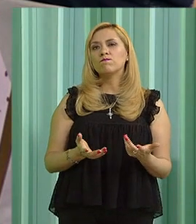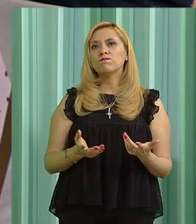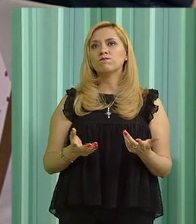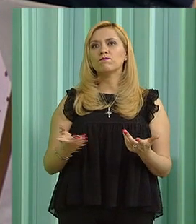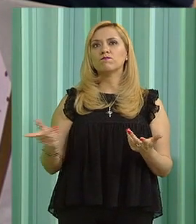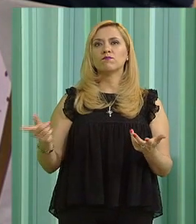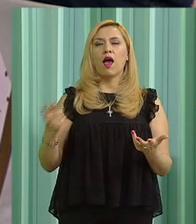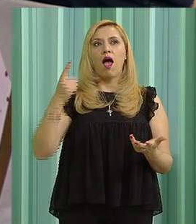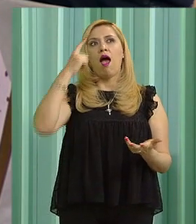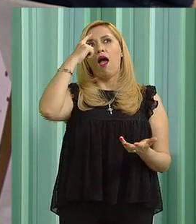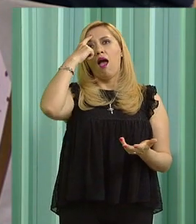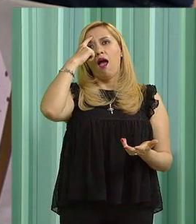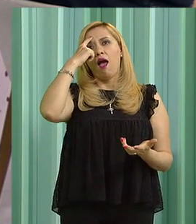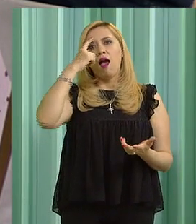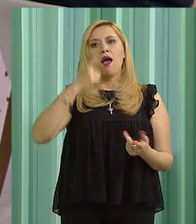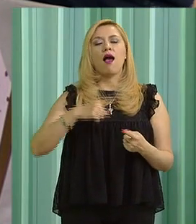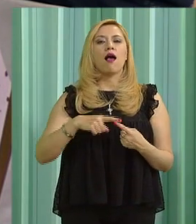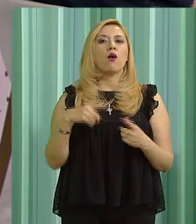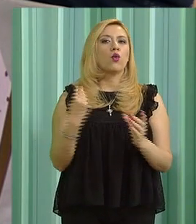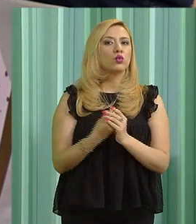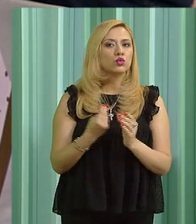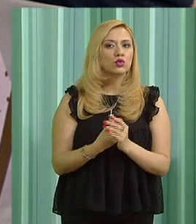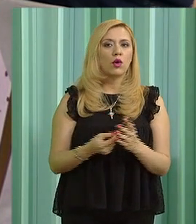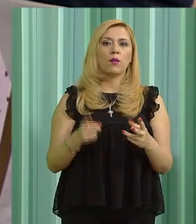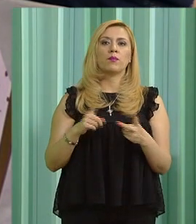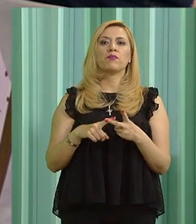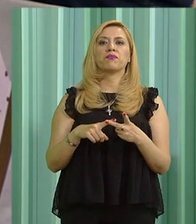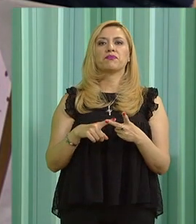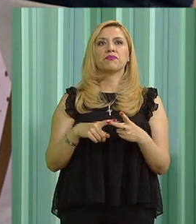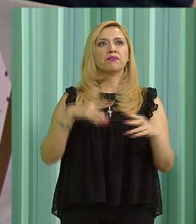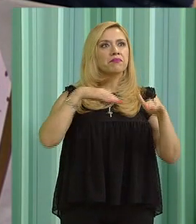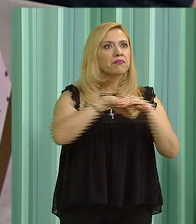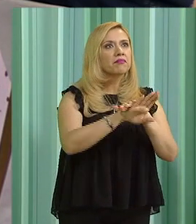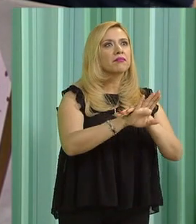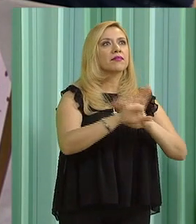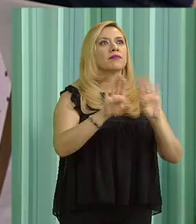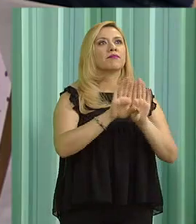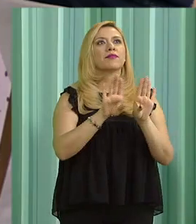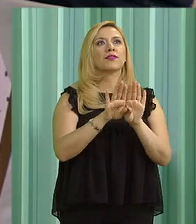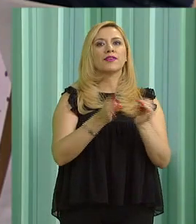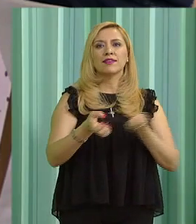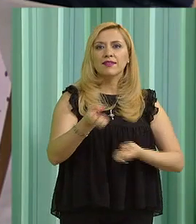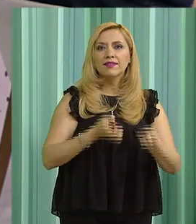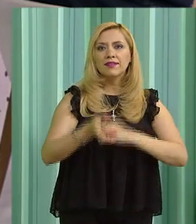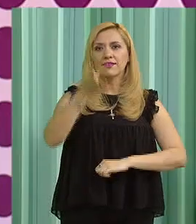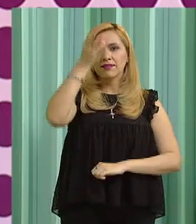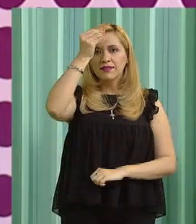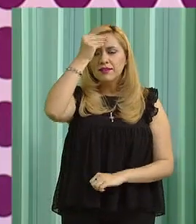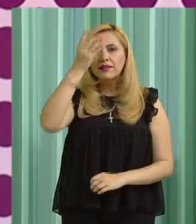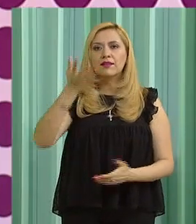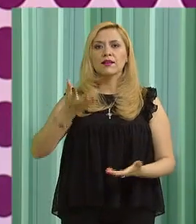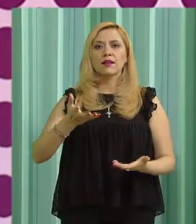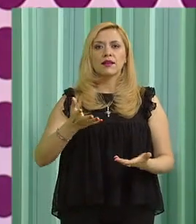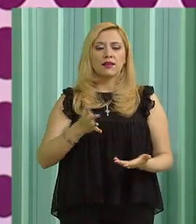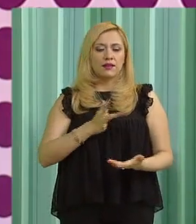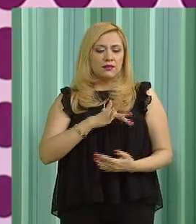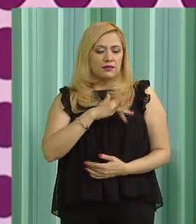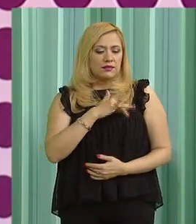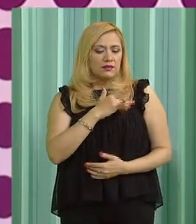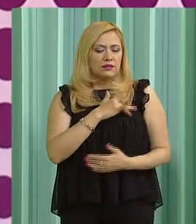iniciativas que tienen, ¿no?, acerca de los talleres, los cursos de compasión, son excelentes. Y pero yo